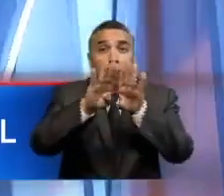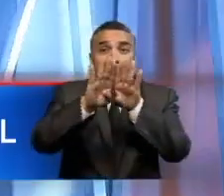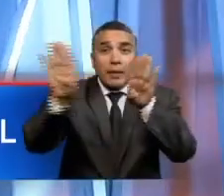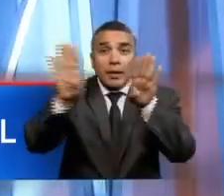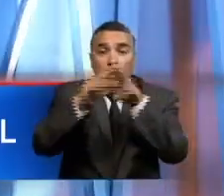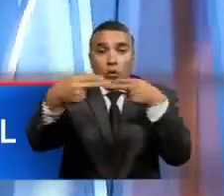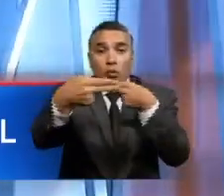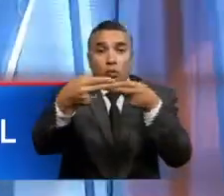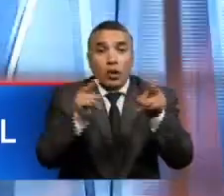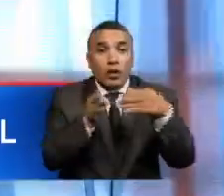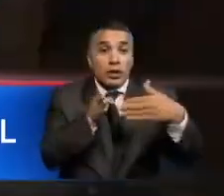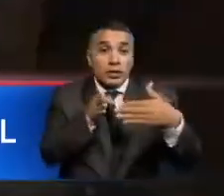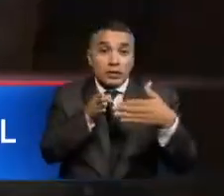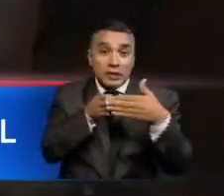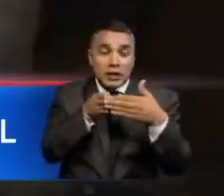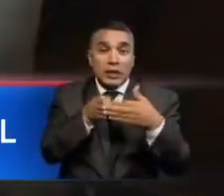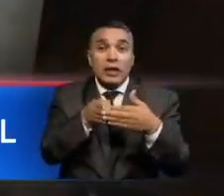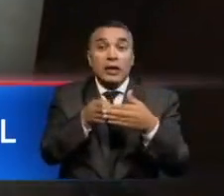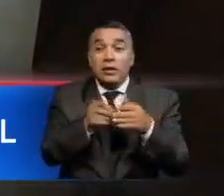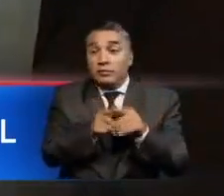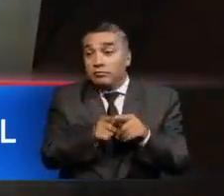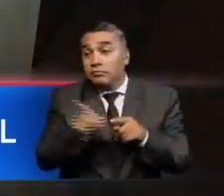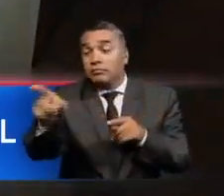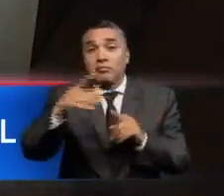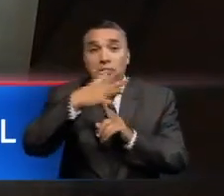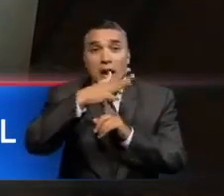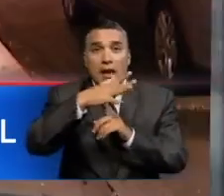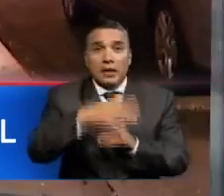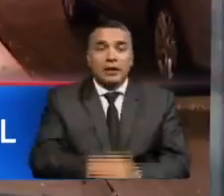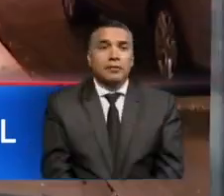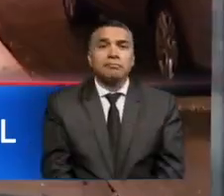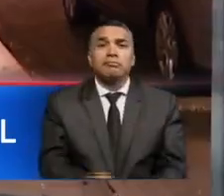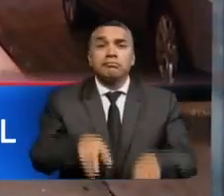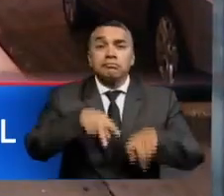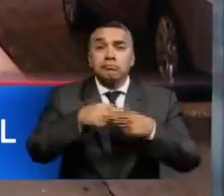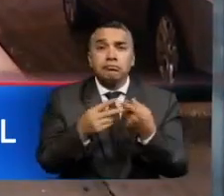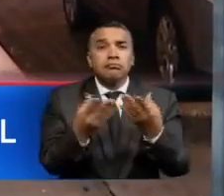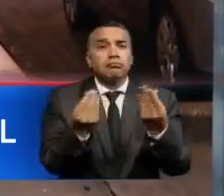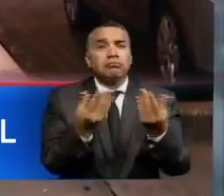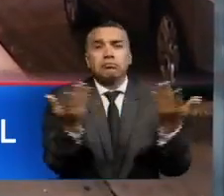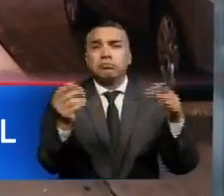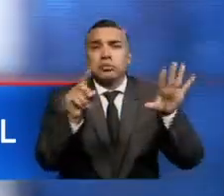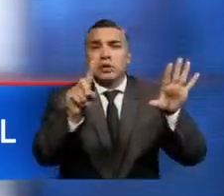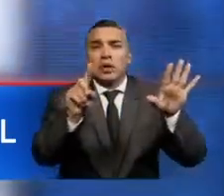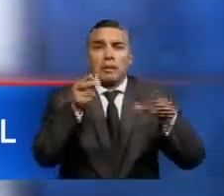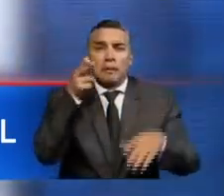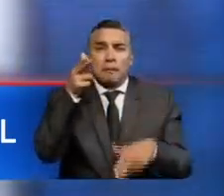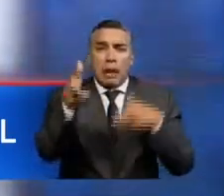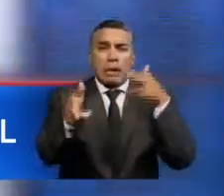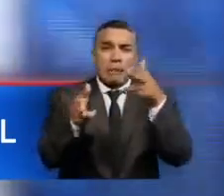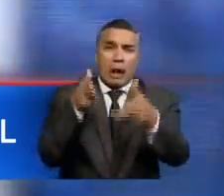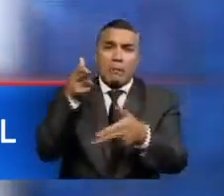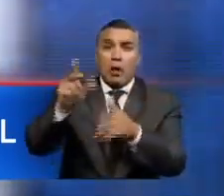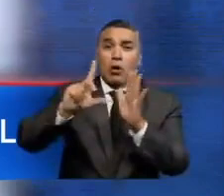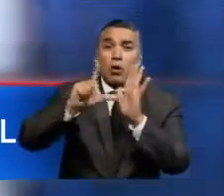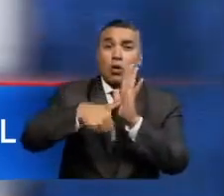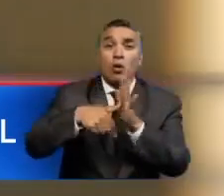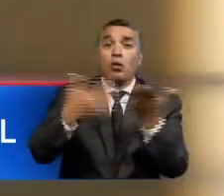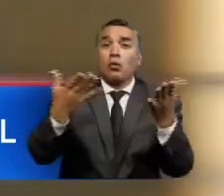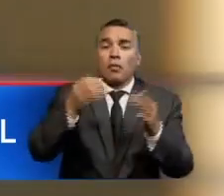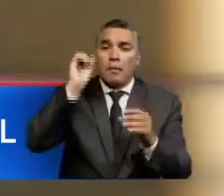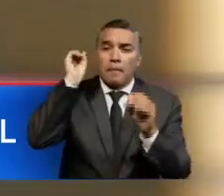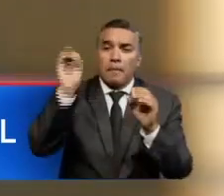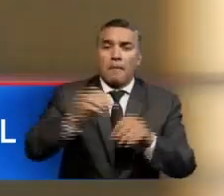un departamento esquinero, diagonal al parque, donde hicieron al menos 6 disparos. Luego lanzaron